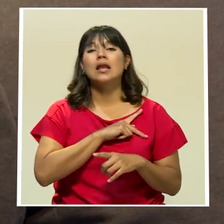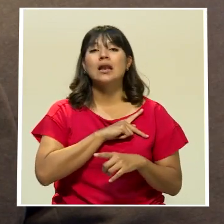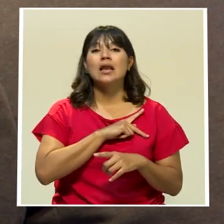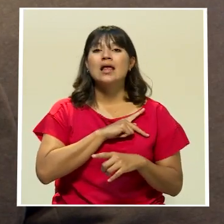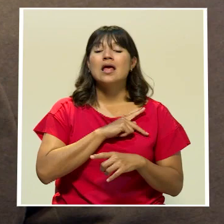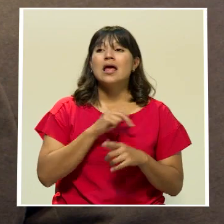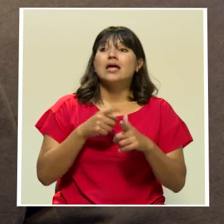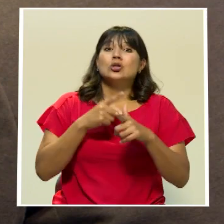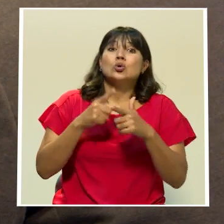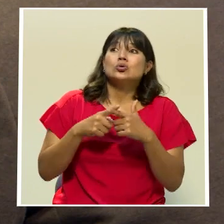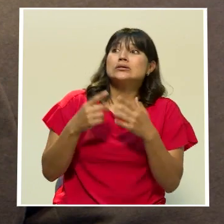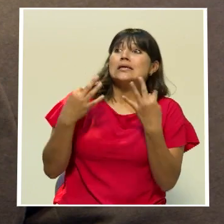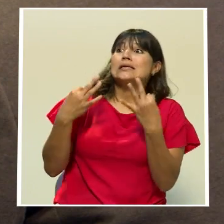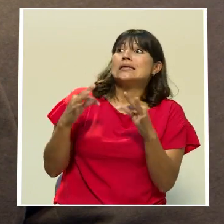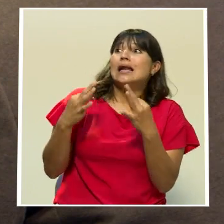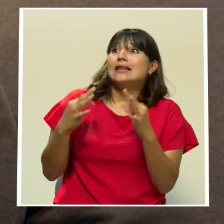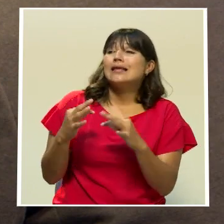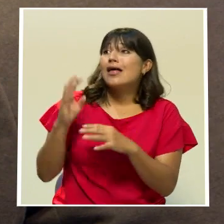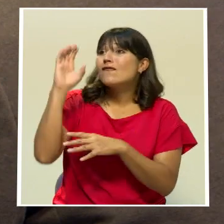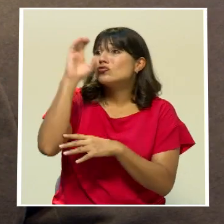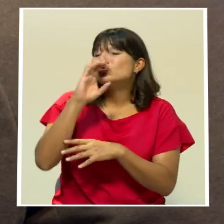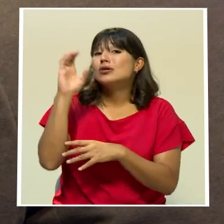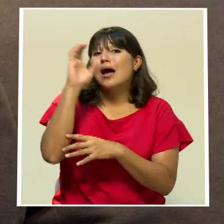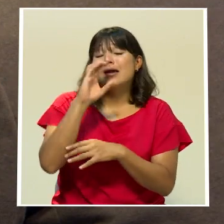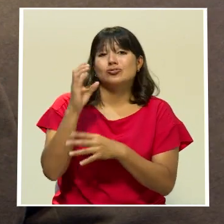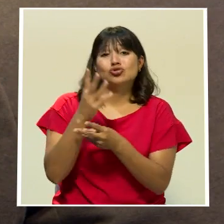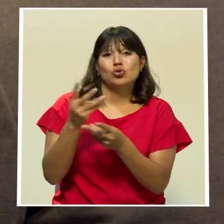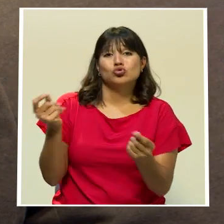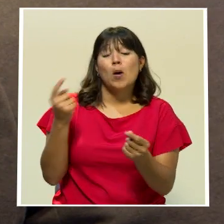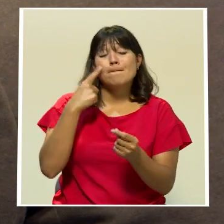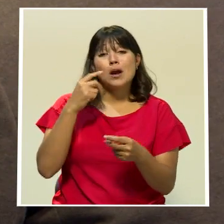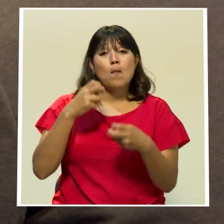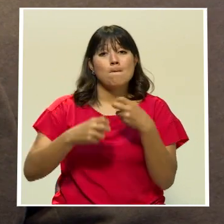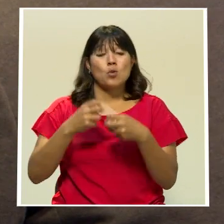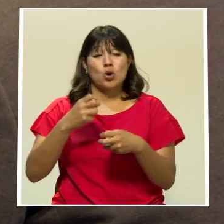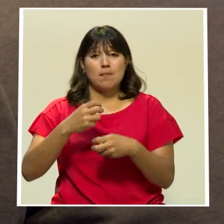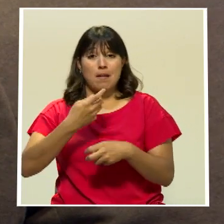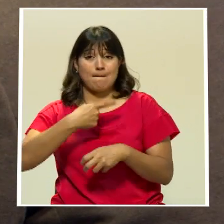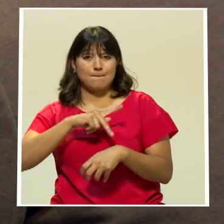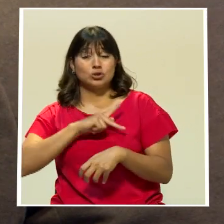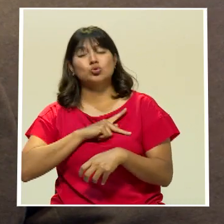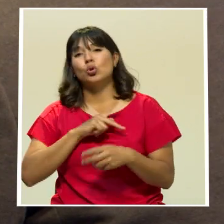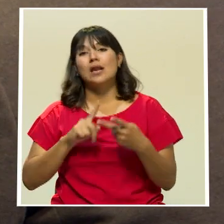procurando un interés particular, interrumpiendo el tránsito